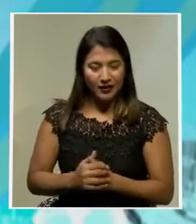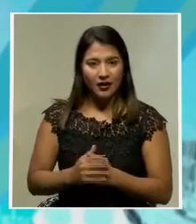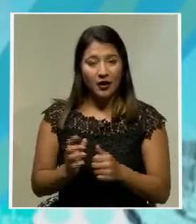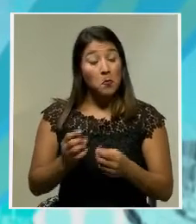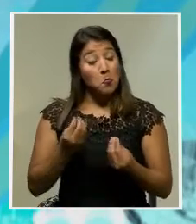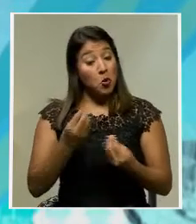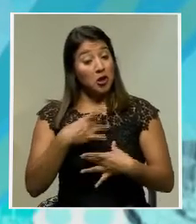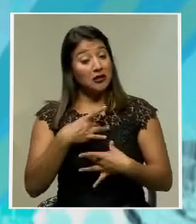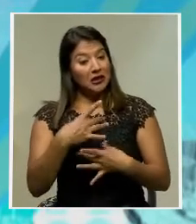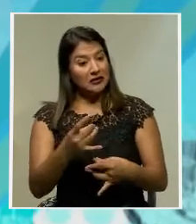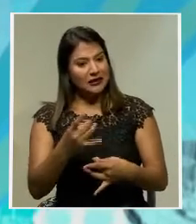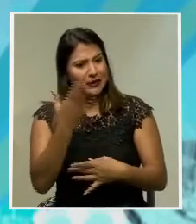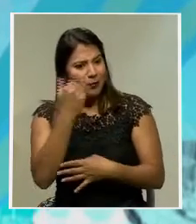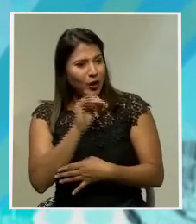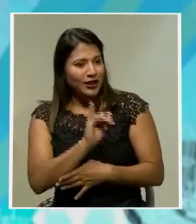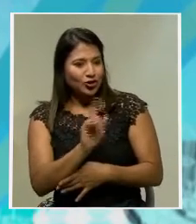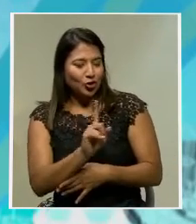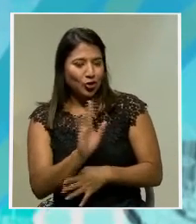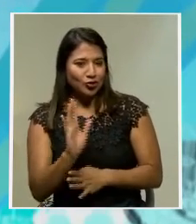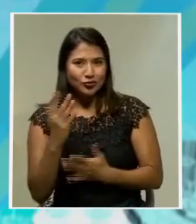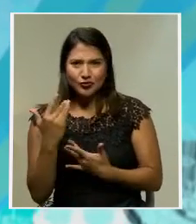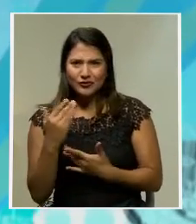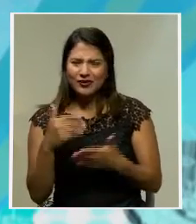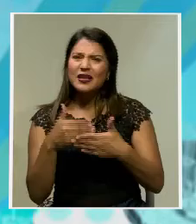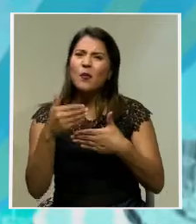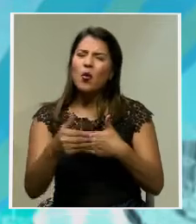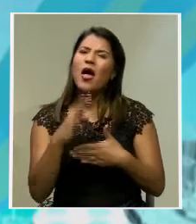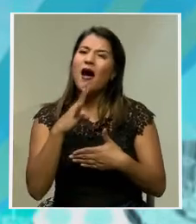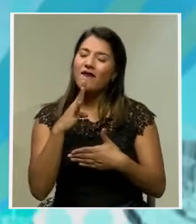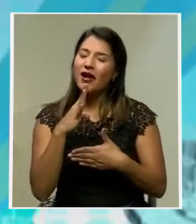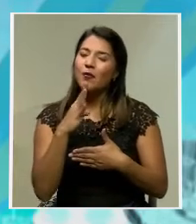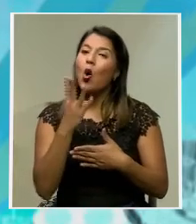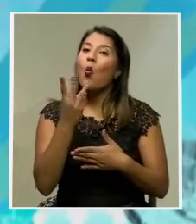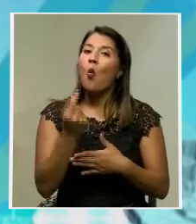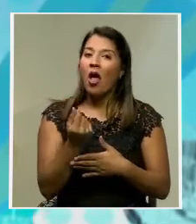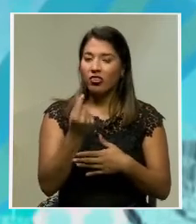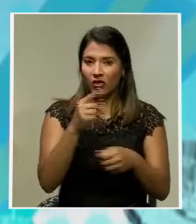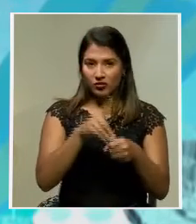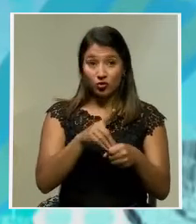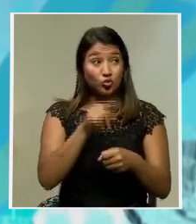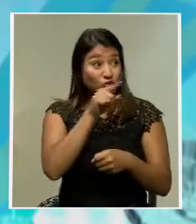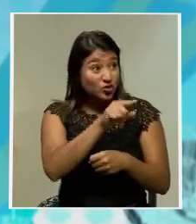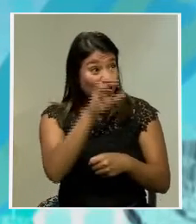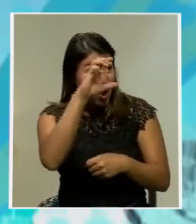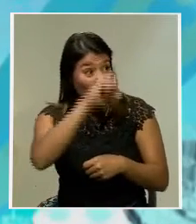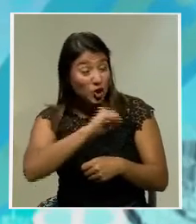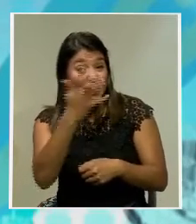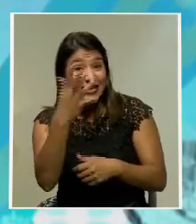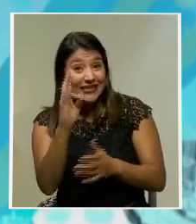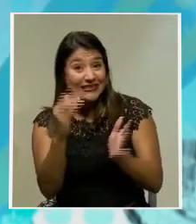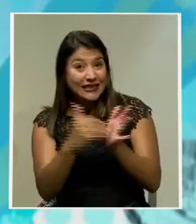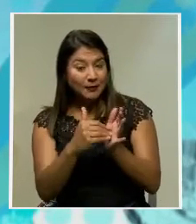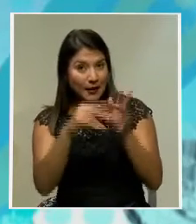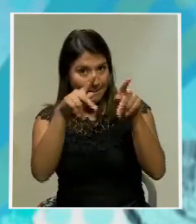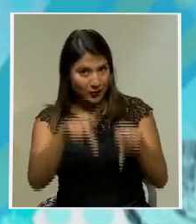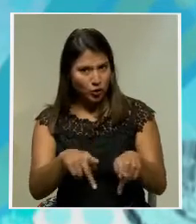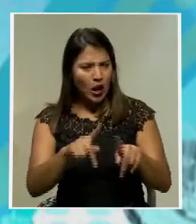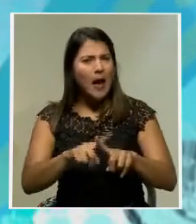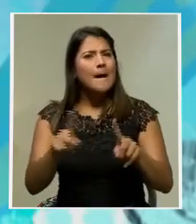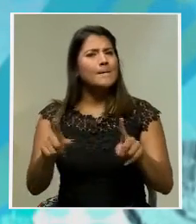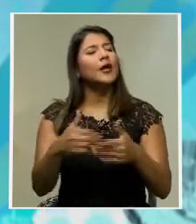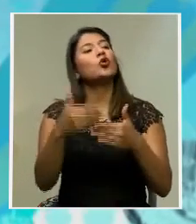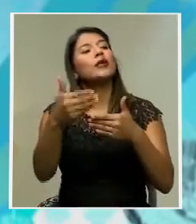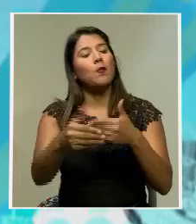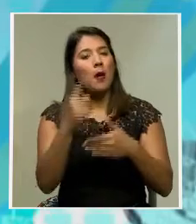elemento muy inesperado, y ahora vamos a hablar de la cantidad. Usted encontró 17.000 casos, pero